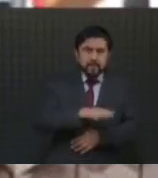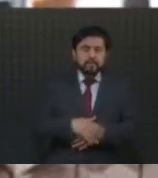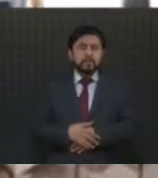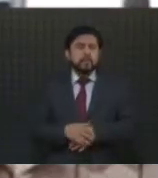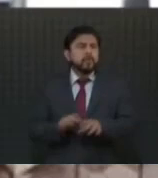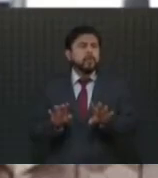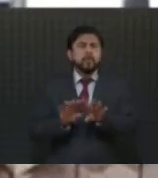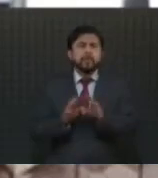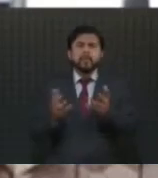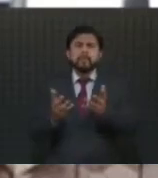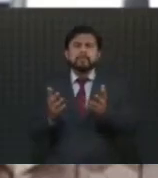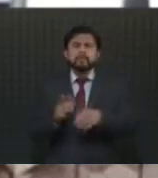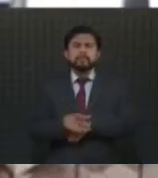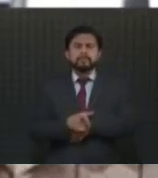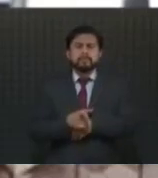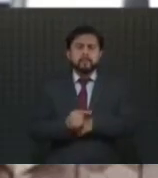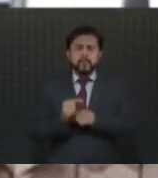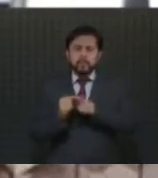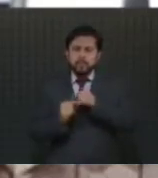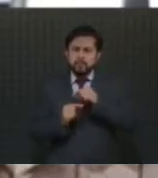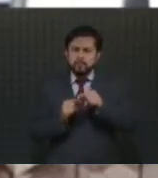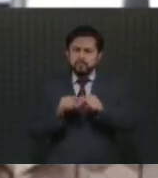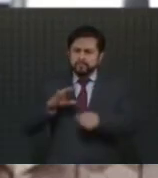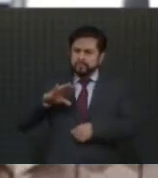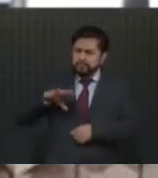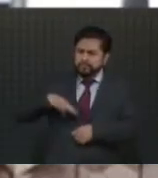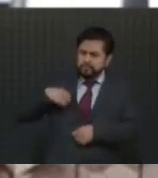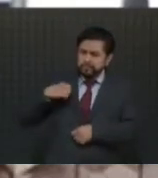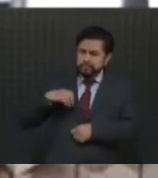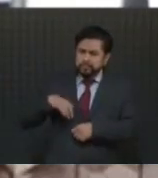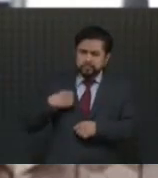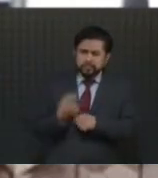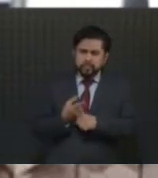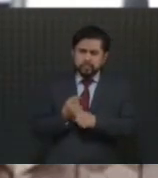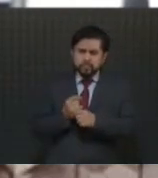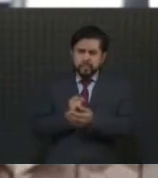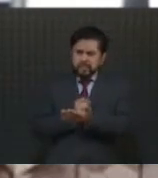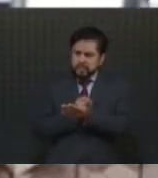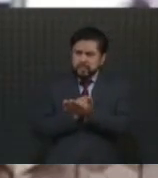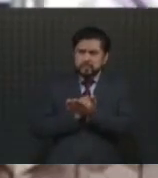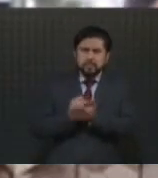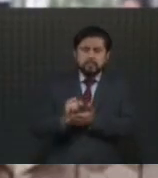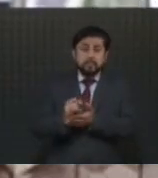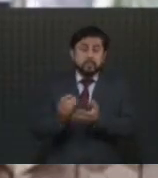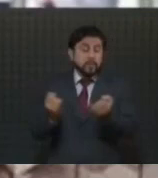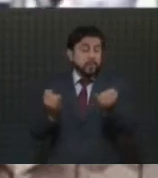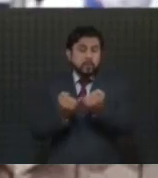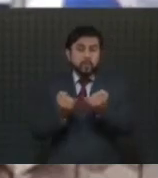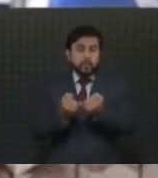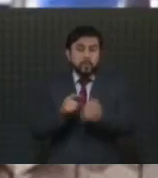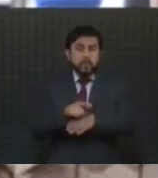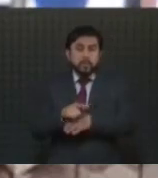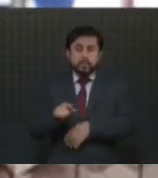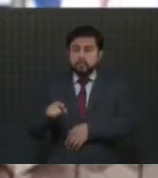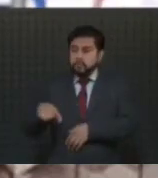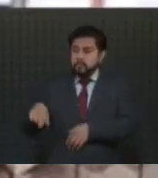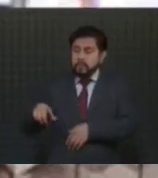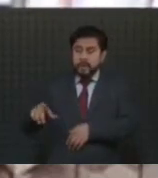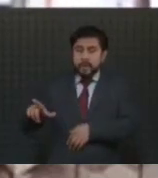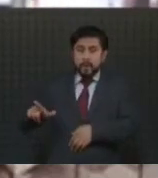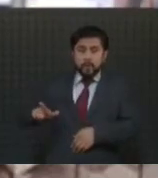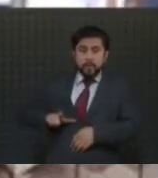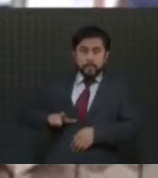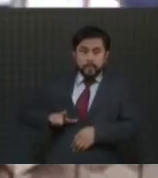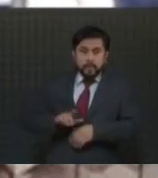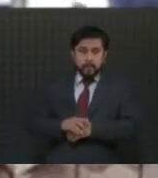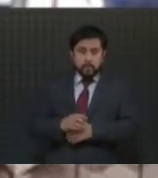un esfuerzo que ha sido decidido por parte del gobierno de